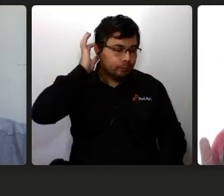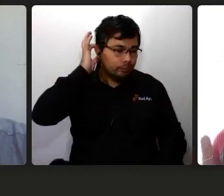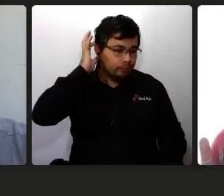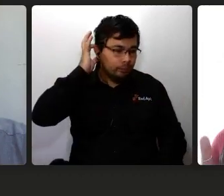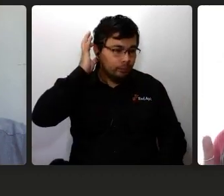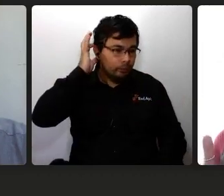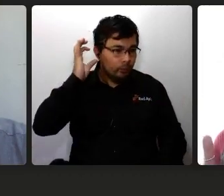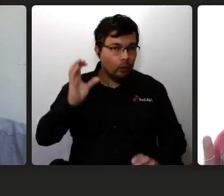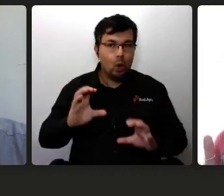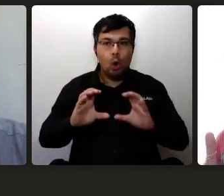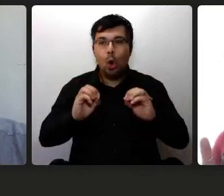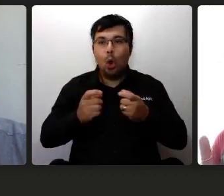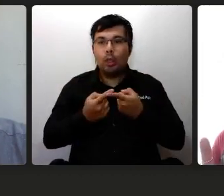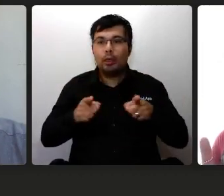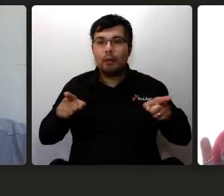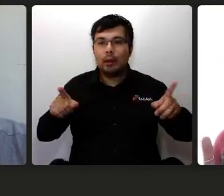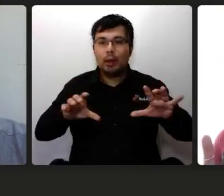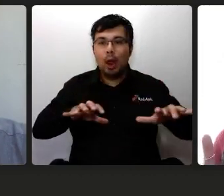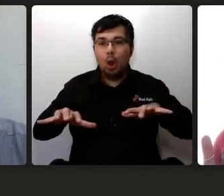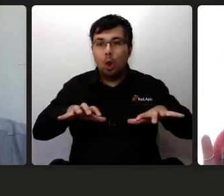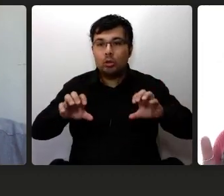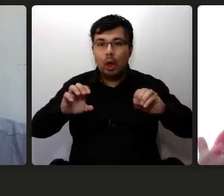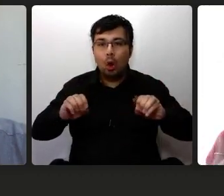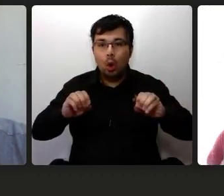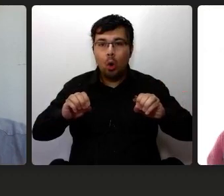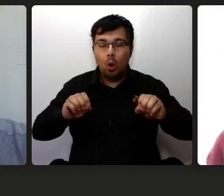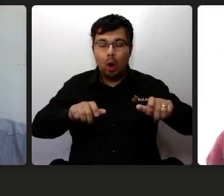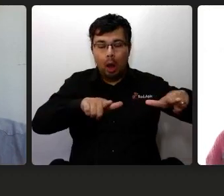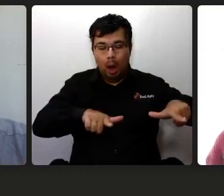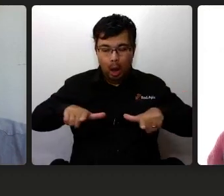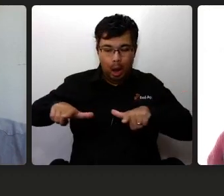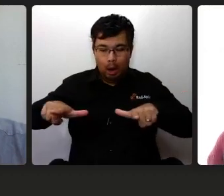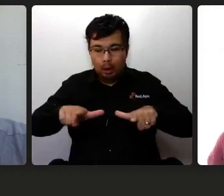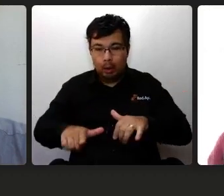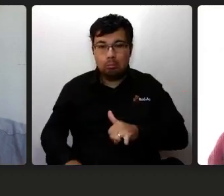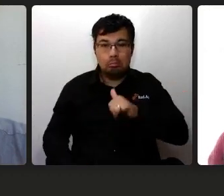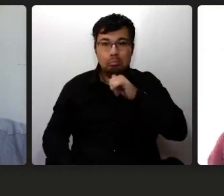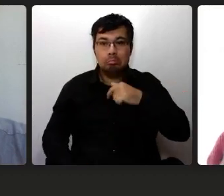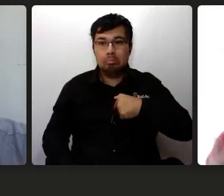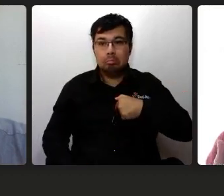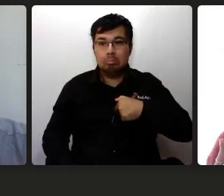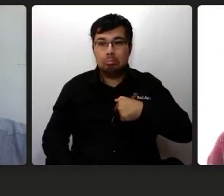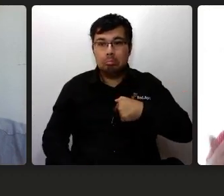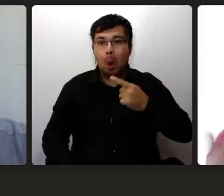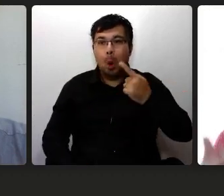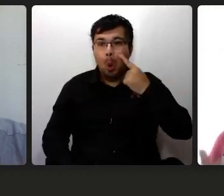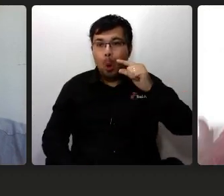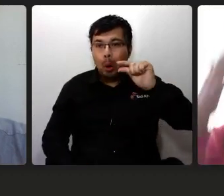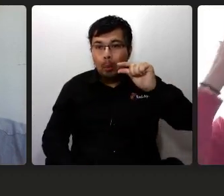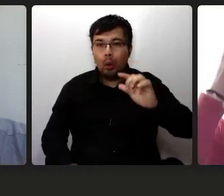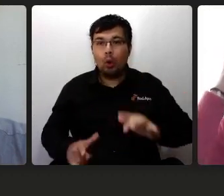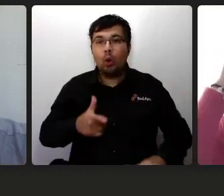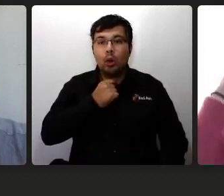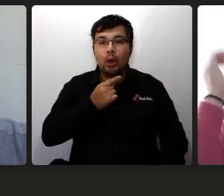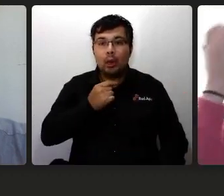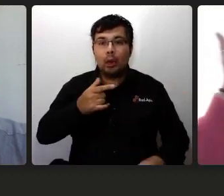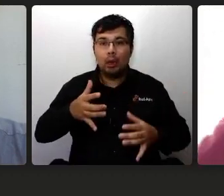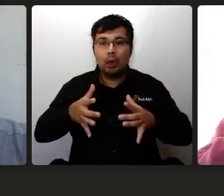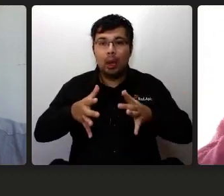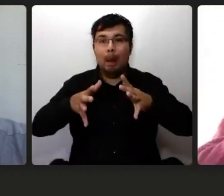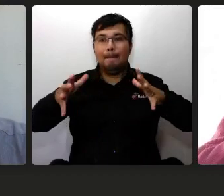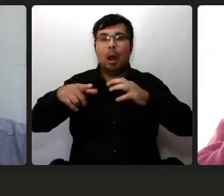cosas que en el fondo áreas que puede ser que yo no tenga tanto conocimiento o que directamente quiera profundizar un poco